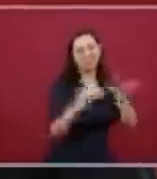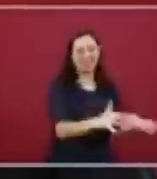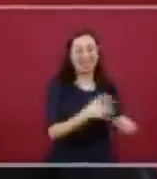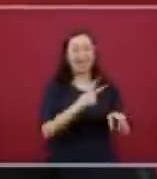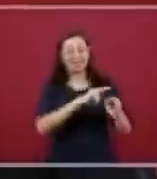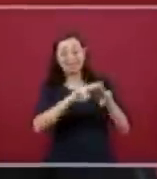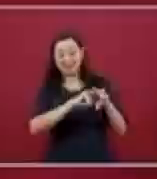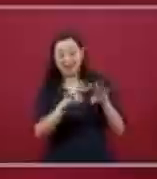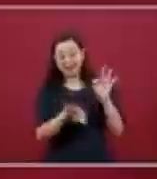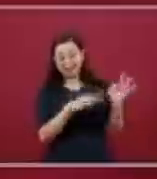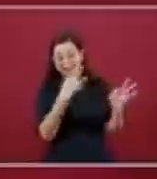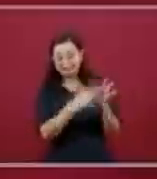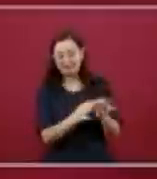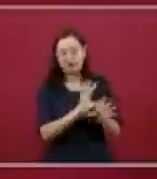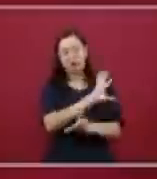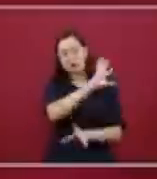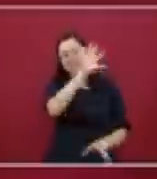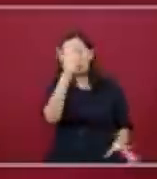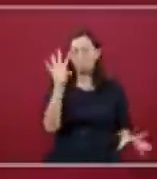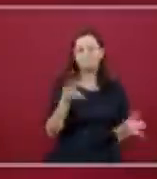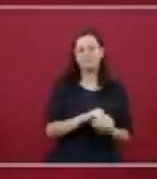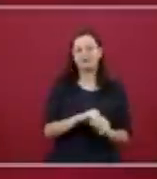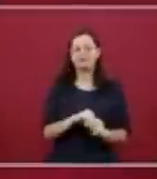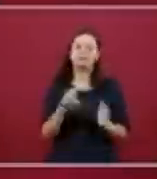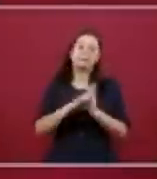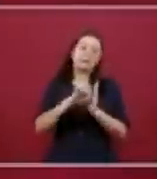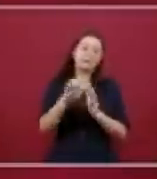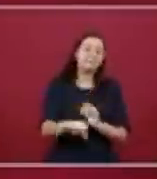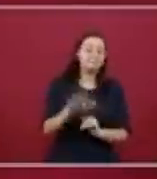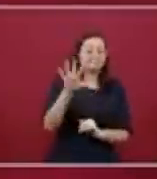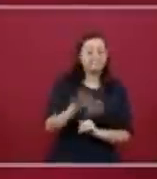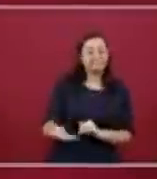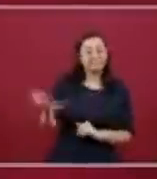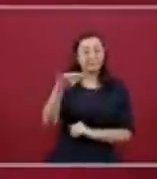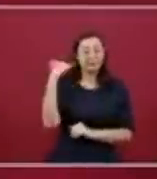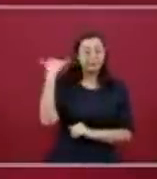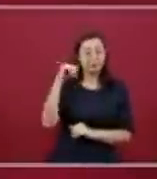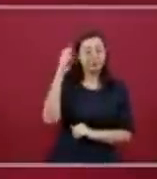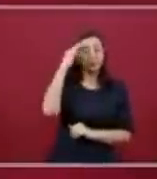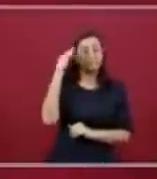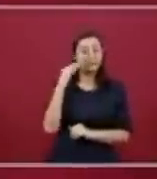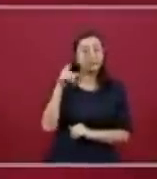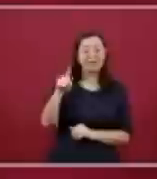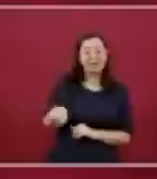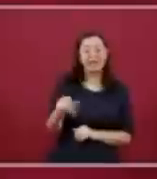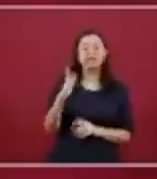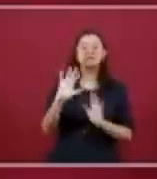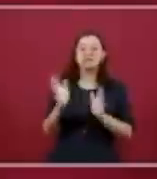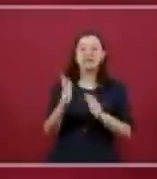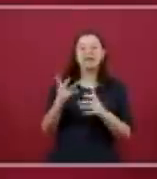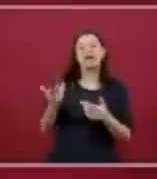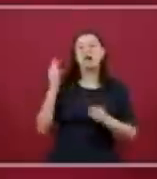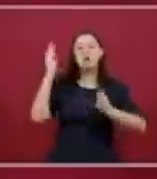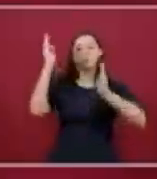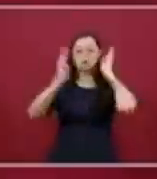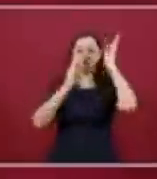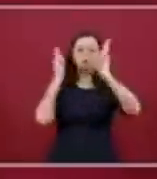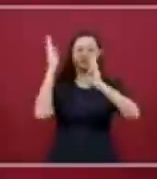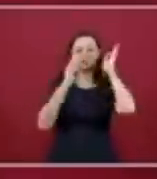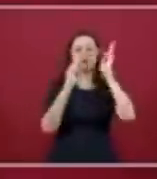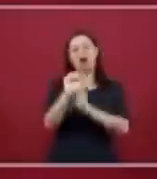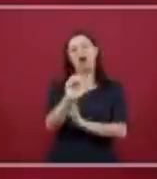se tenga todo armado. Ejemplo específico, en Mérida se está ya haciendo el Museo de Armando Manzanero como atractivo ancla